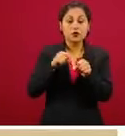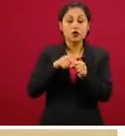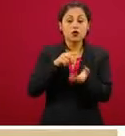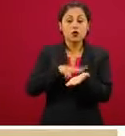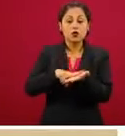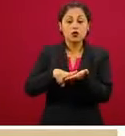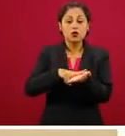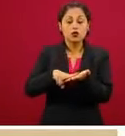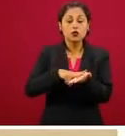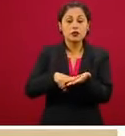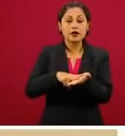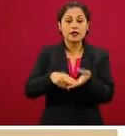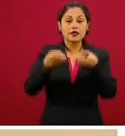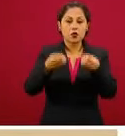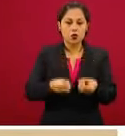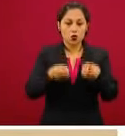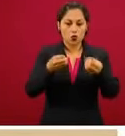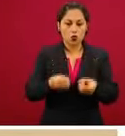En promedio, la